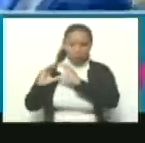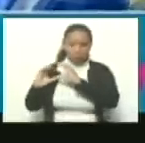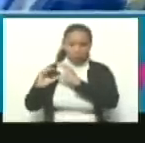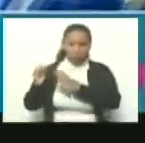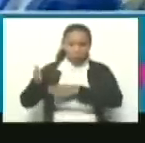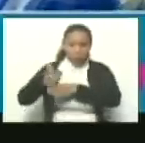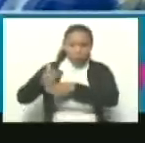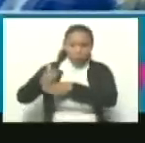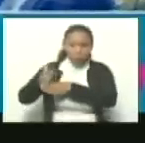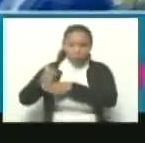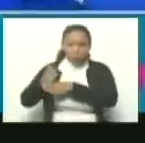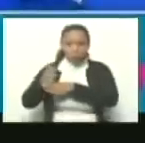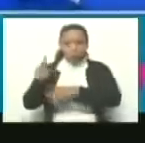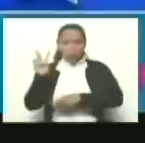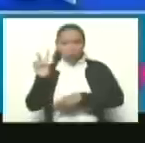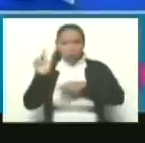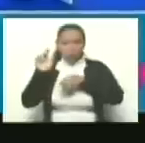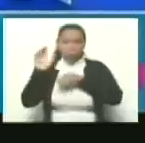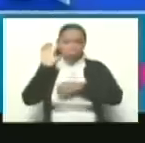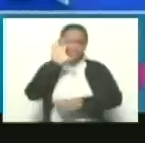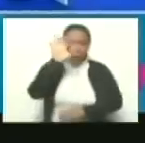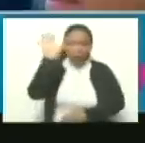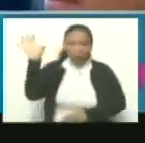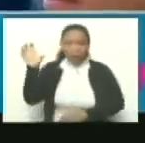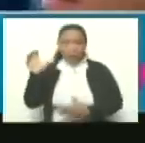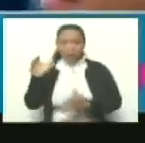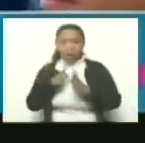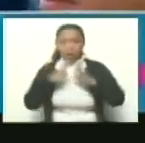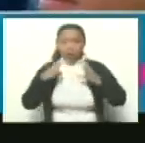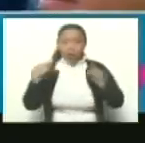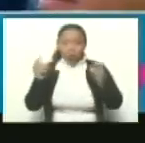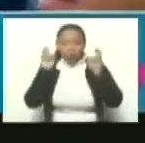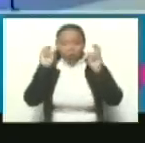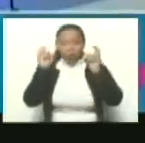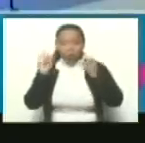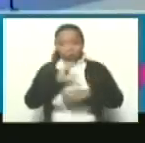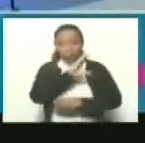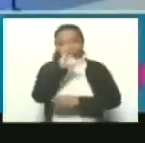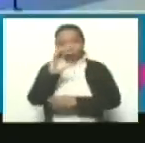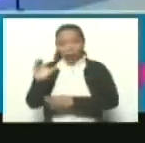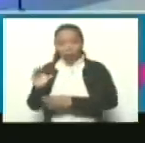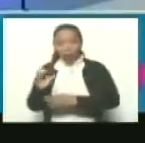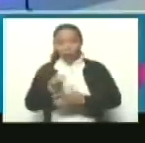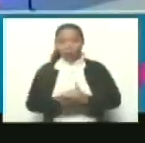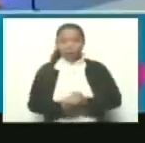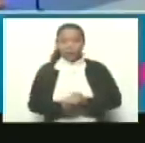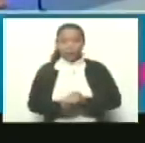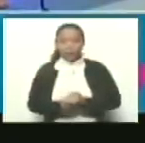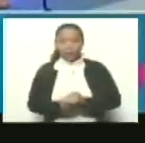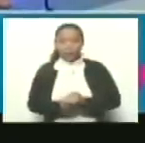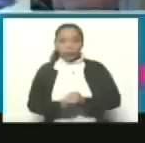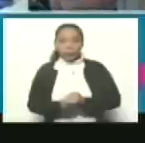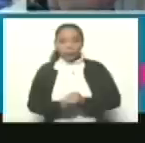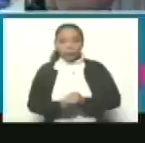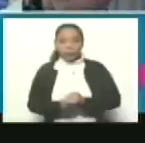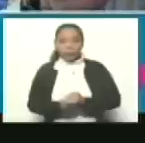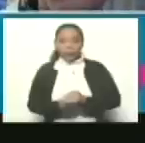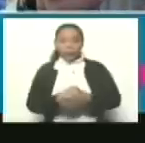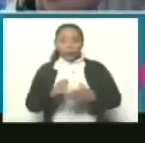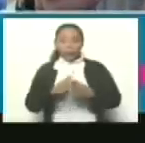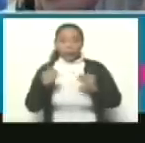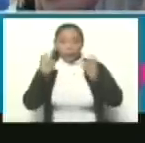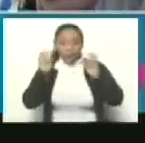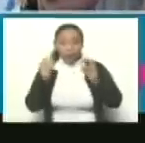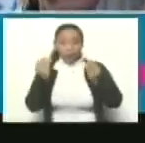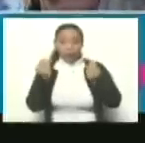bilateral, de la cooperación con todo el CARICOM, del lanzamiento de una nueva fórmula para Petrocaribe,